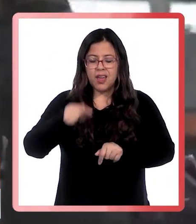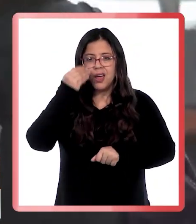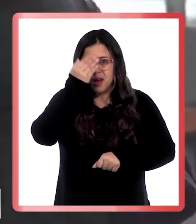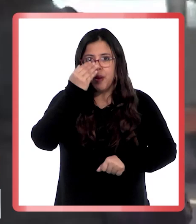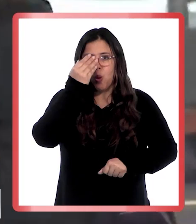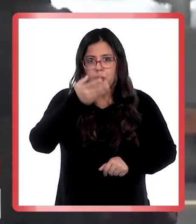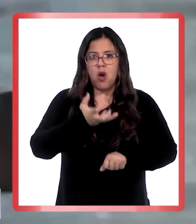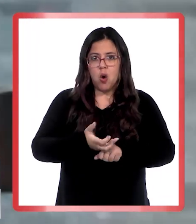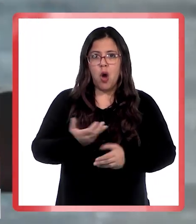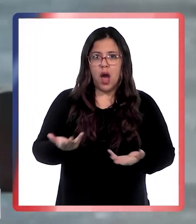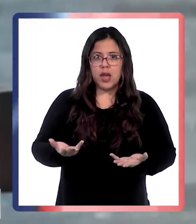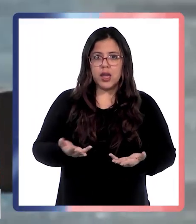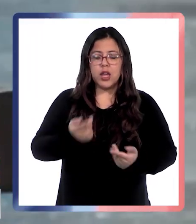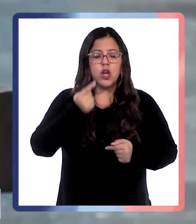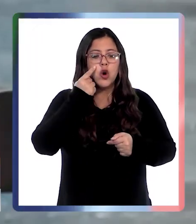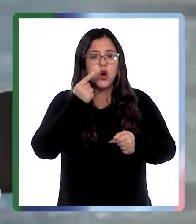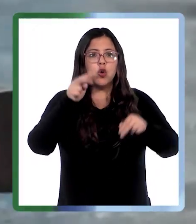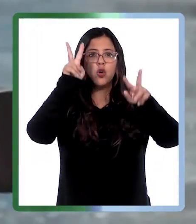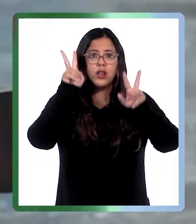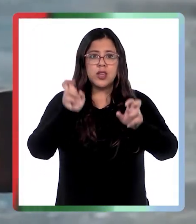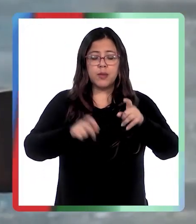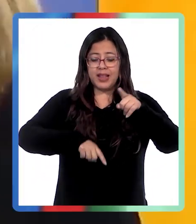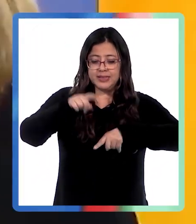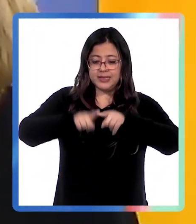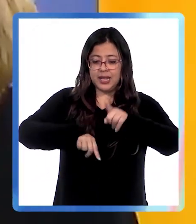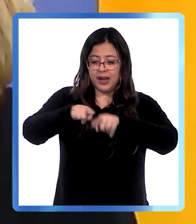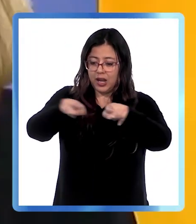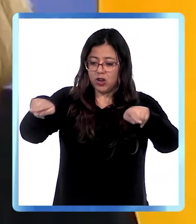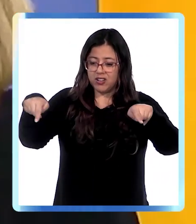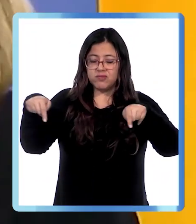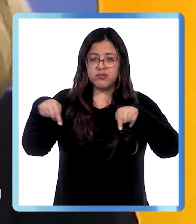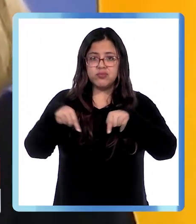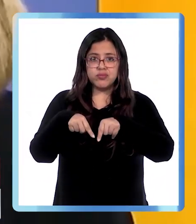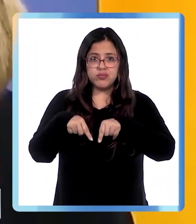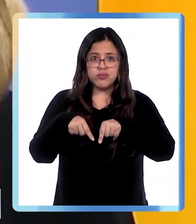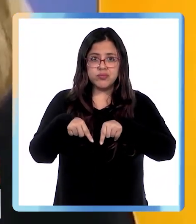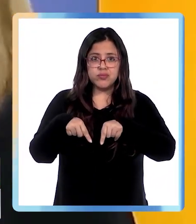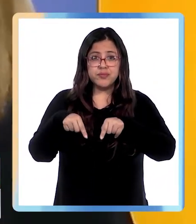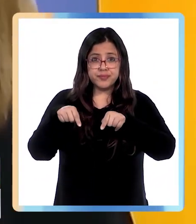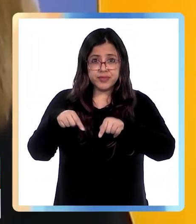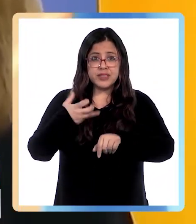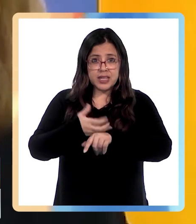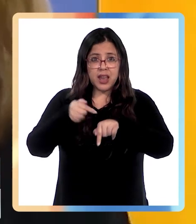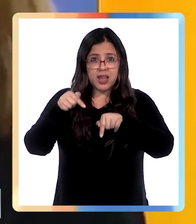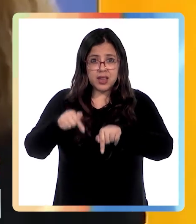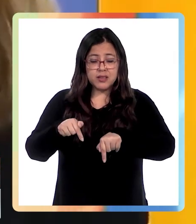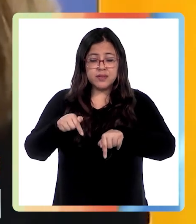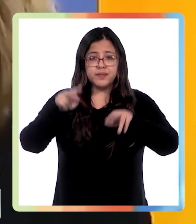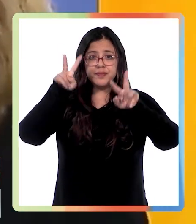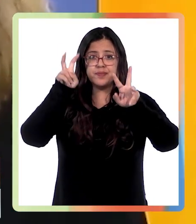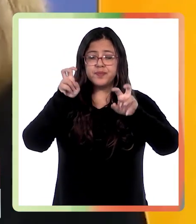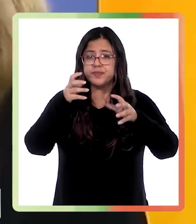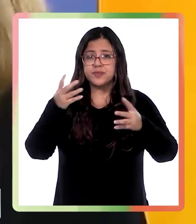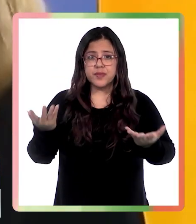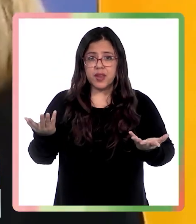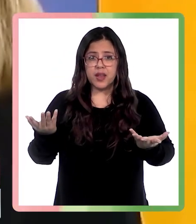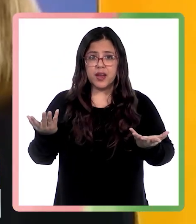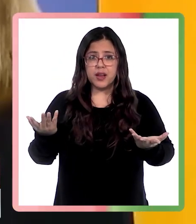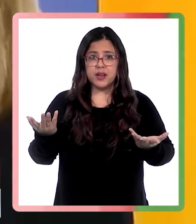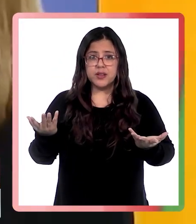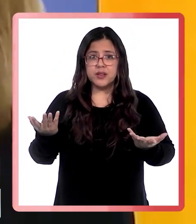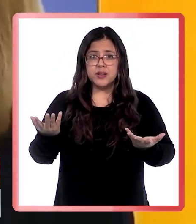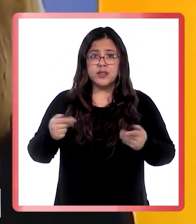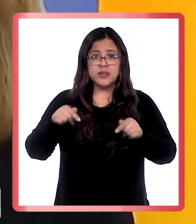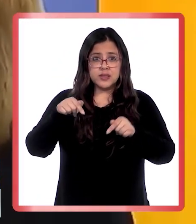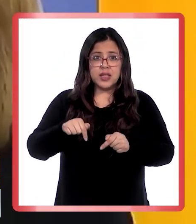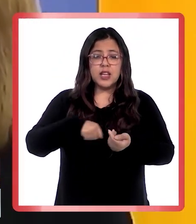causa de preocupación el sustrato geológico eh que que tenemos en el contexto de la de toda